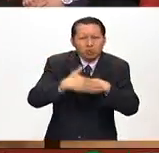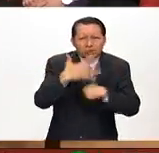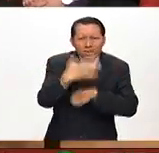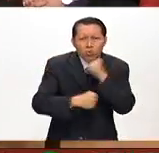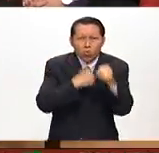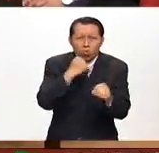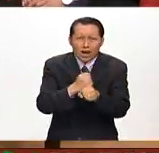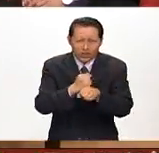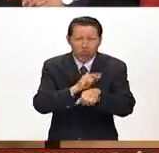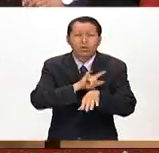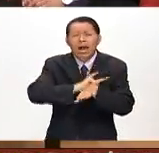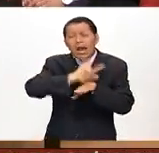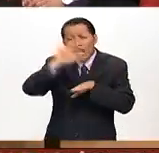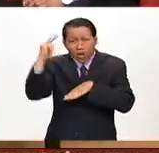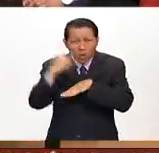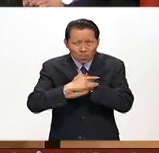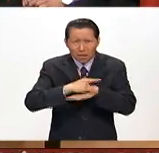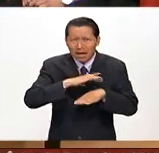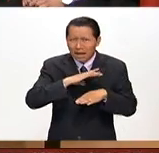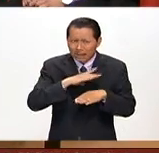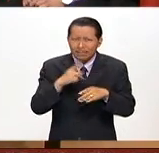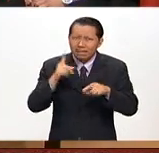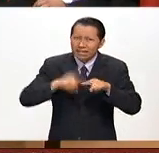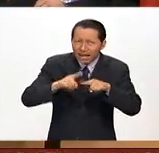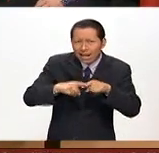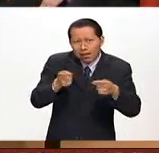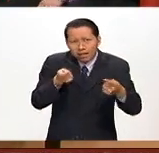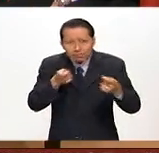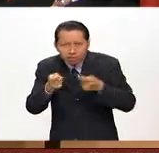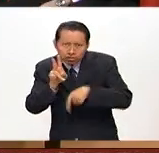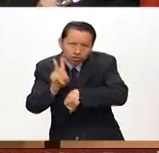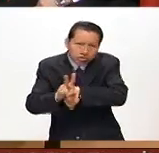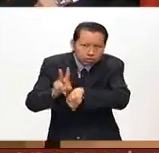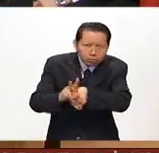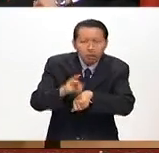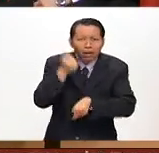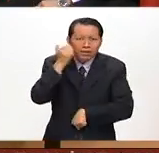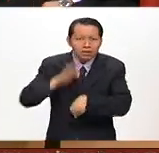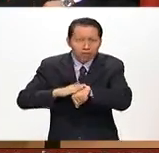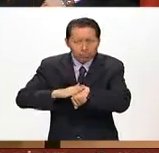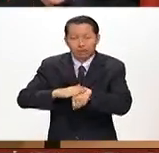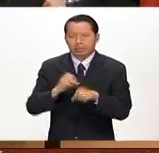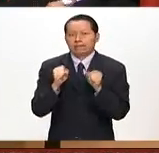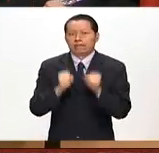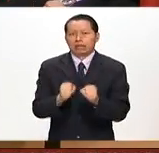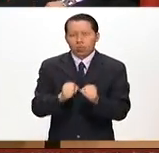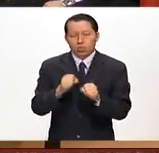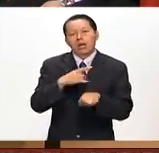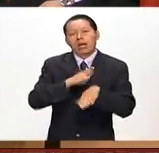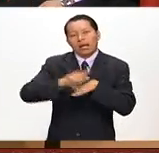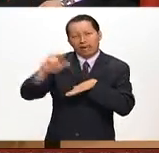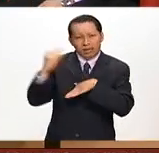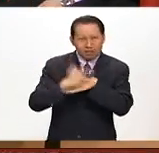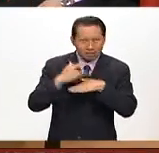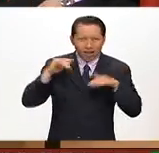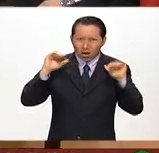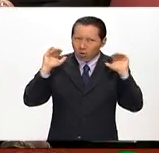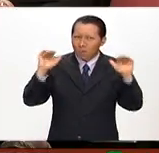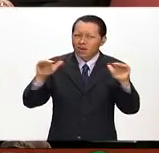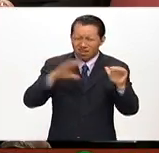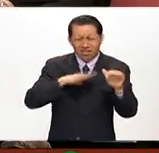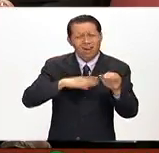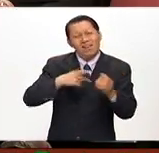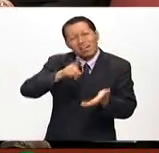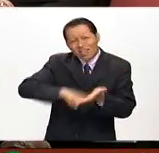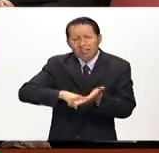a necesitar quien lo opere, quien lo lidere, quien administre. Claro. Y ese aeropuerto seguro va a tener N cantidad de hoteles,